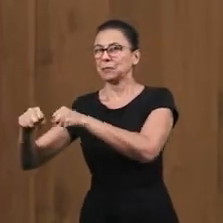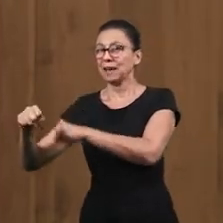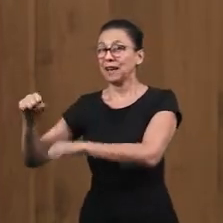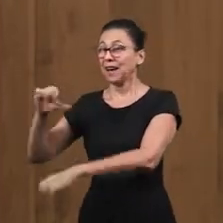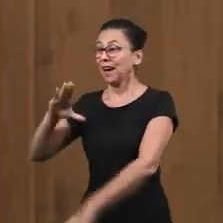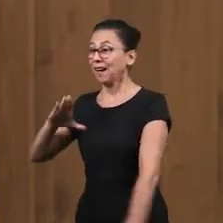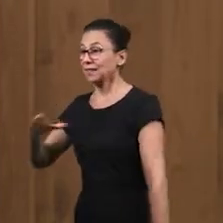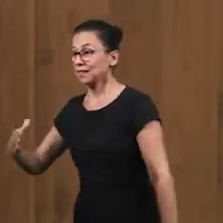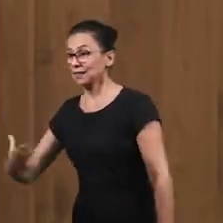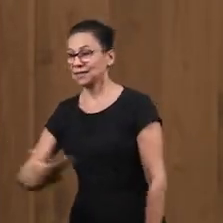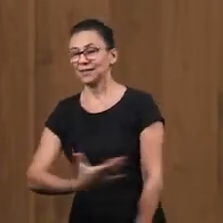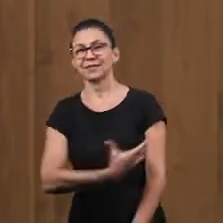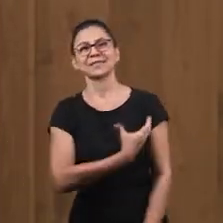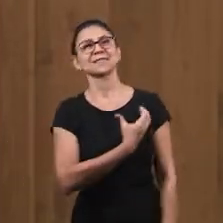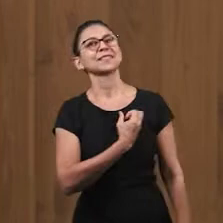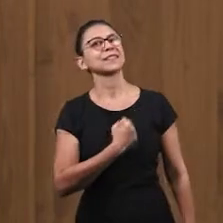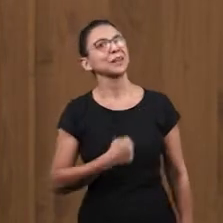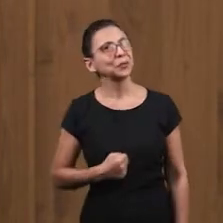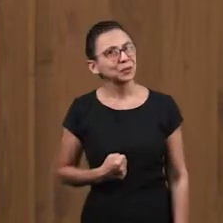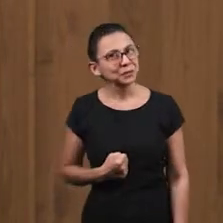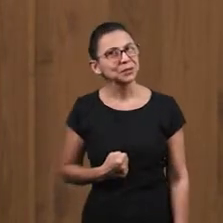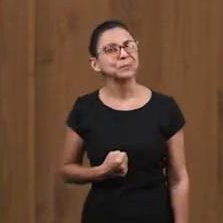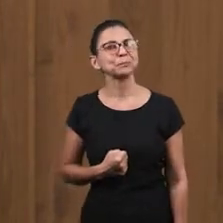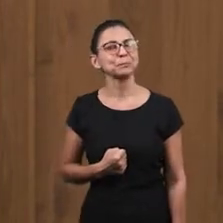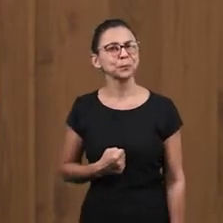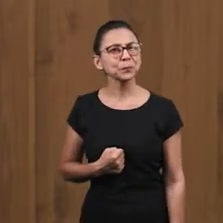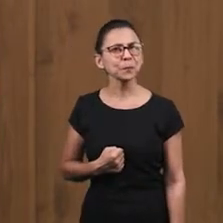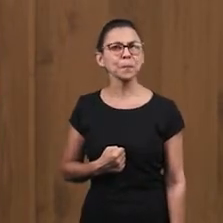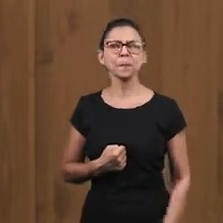Ellos fueron salvos. Niños,